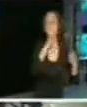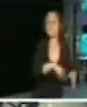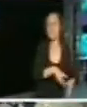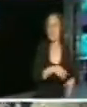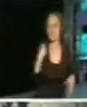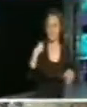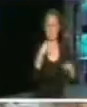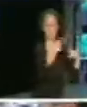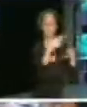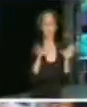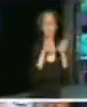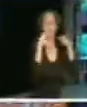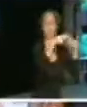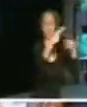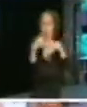mi patria.